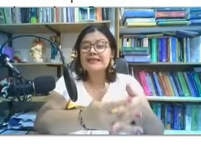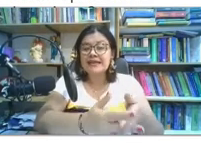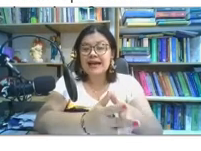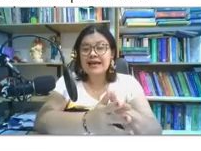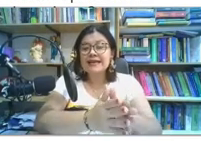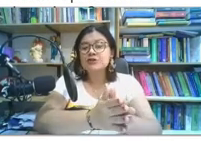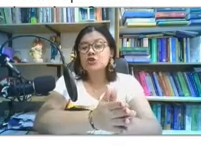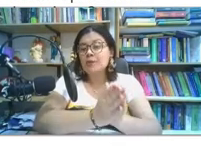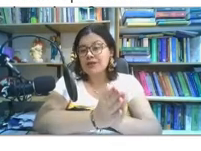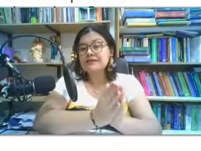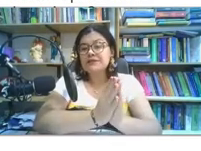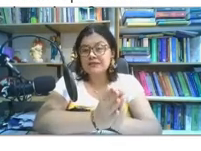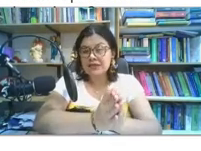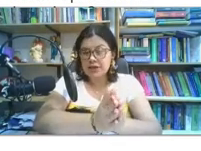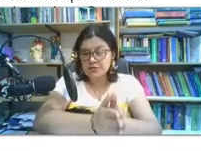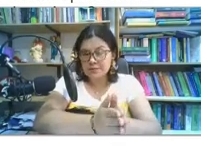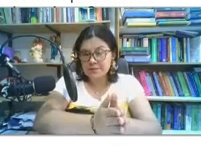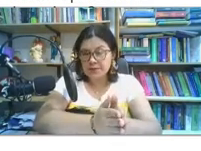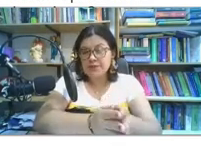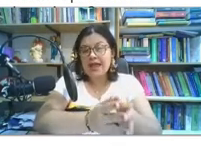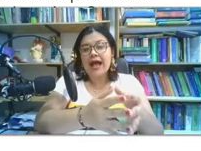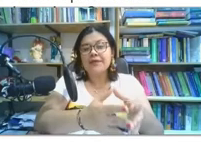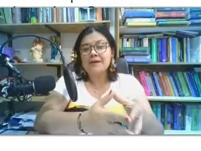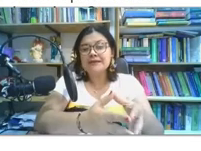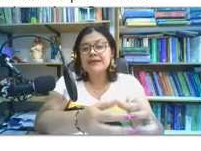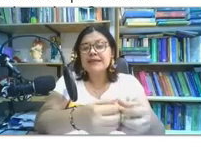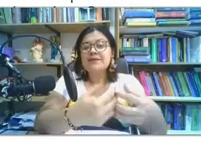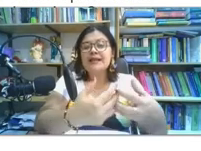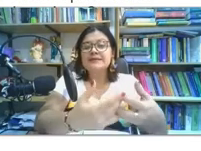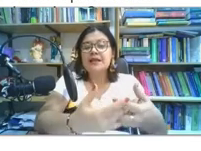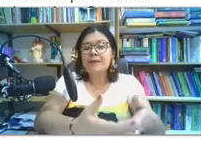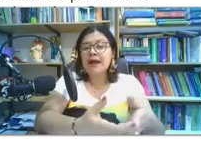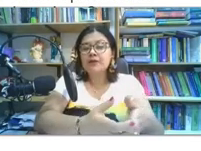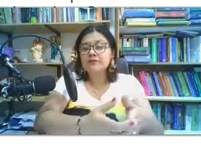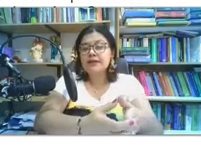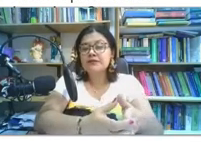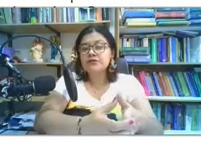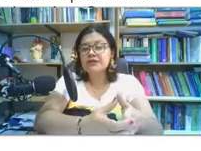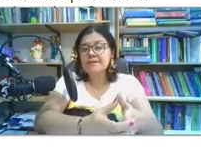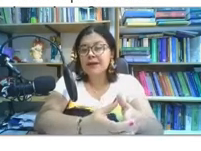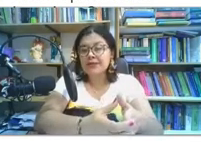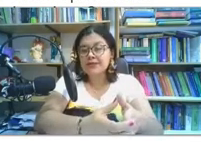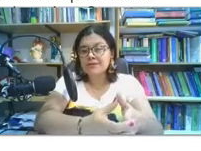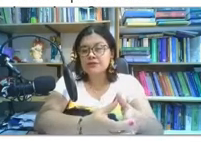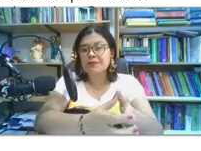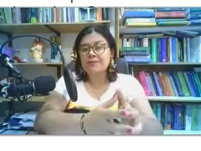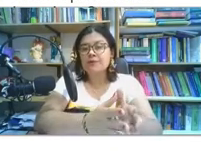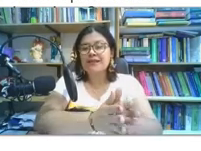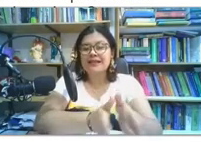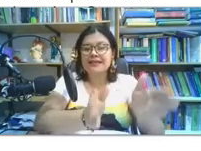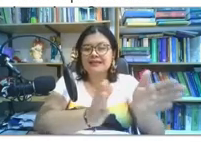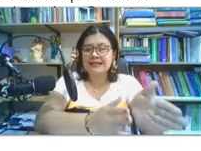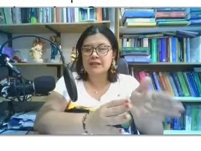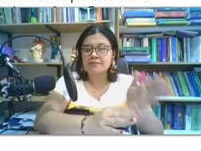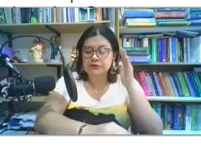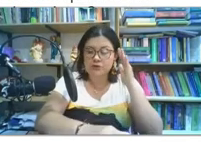que se indica que solo podrá inscribirse en un empleo además deberá ser el pago de los derechos de participación para poder